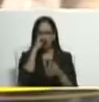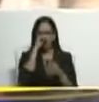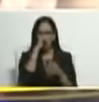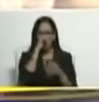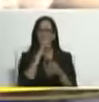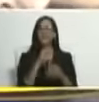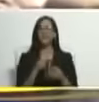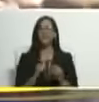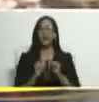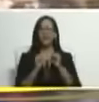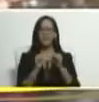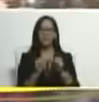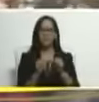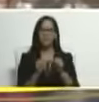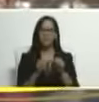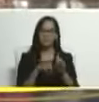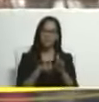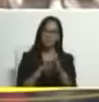cuando avanzábamos,